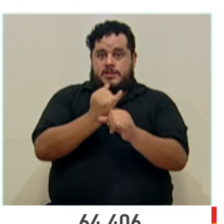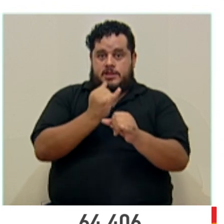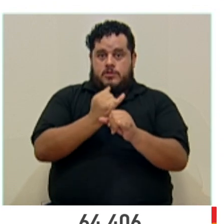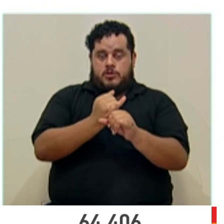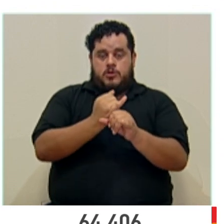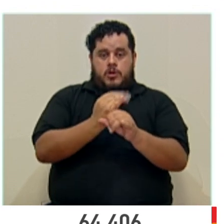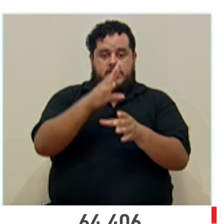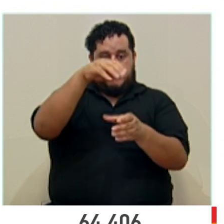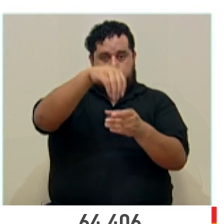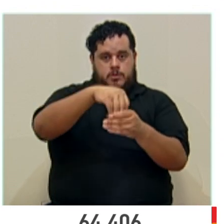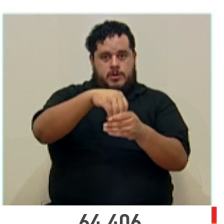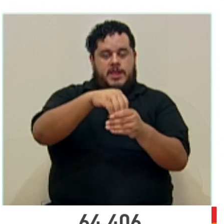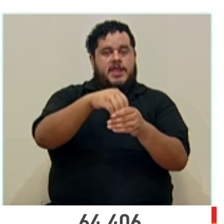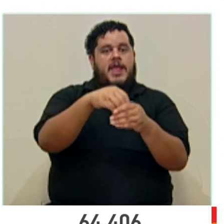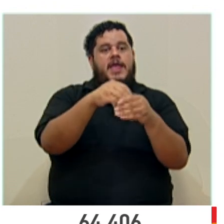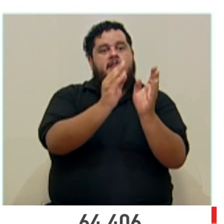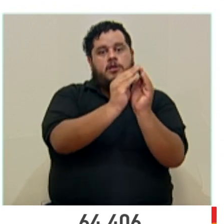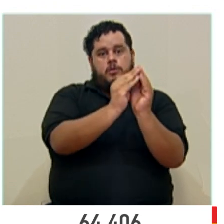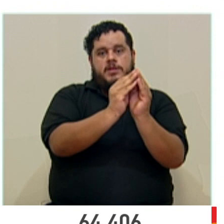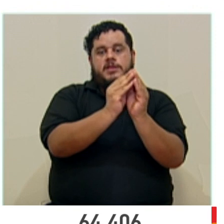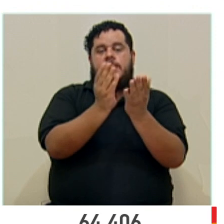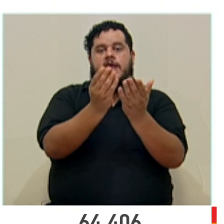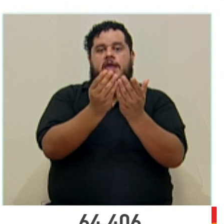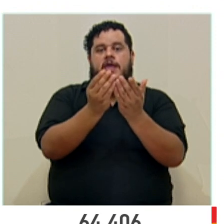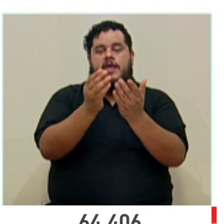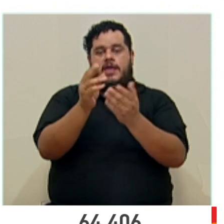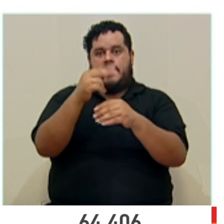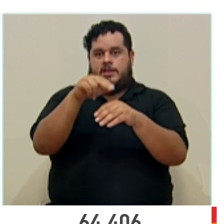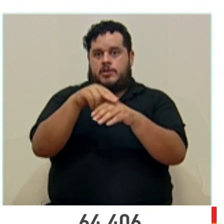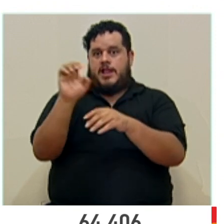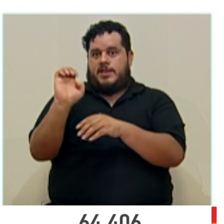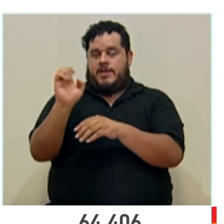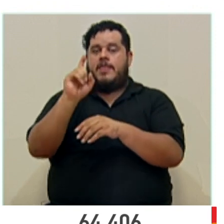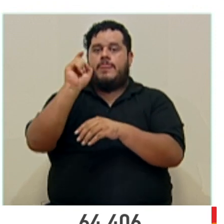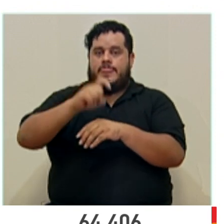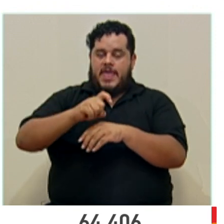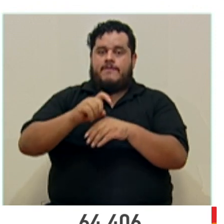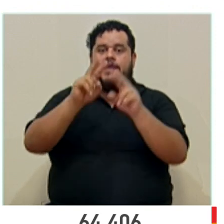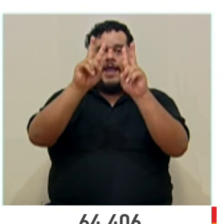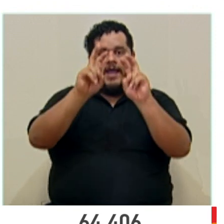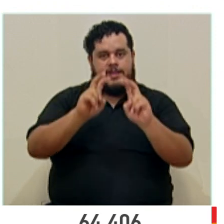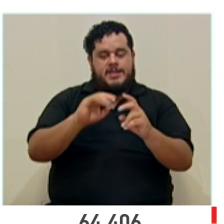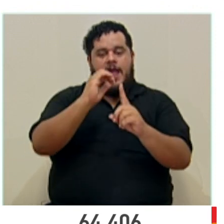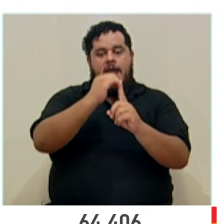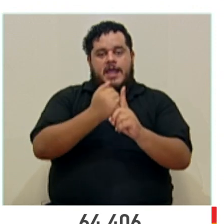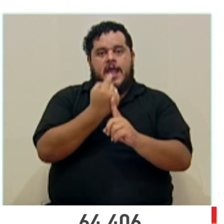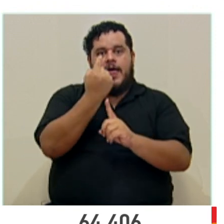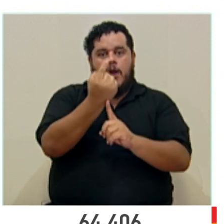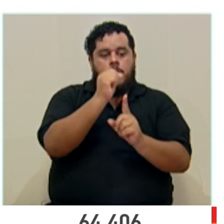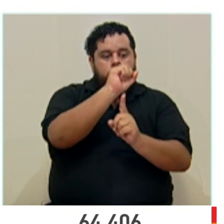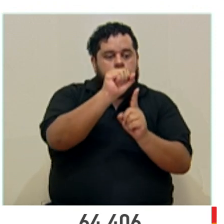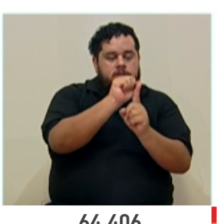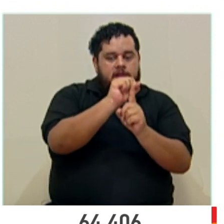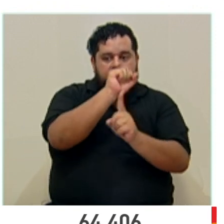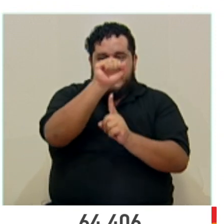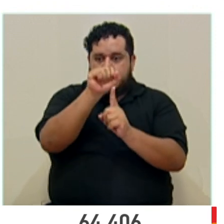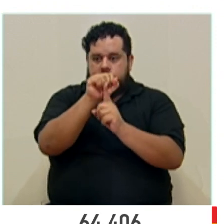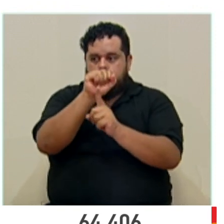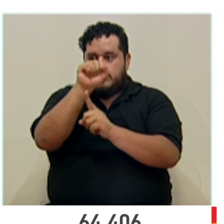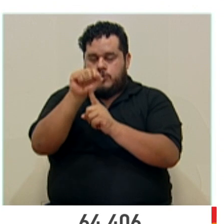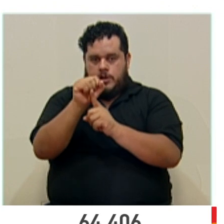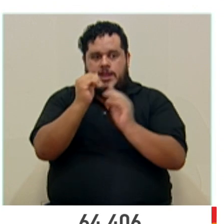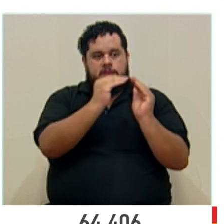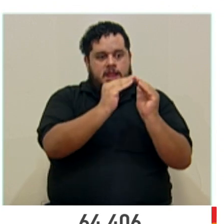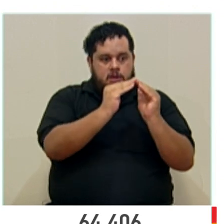que forman parte del Comité Municipal de Emergencia deben analizar cada uno de los casos en conjunto con las comunidades para